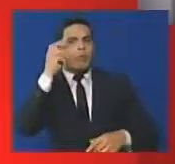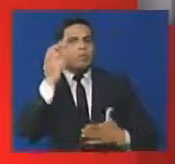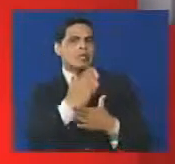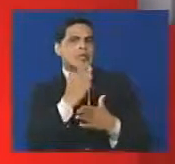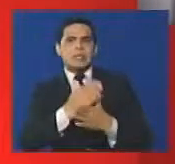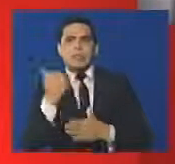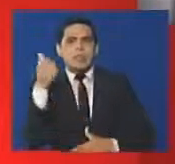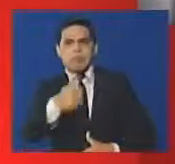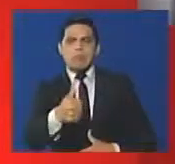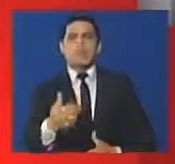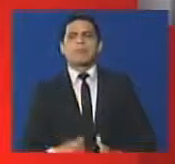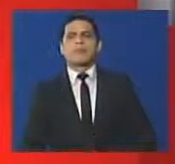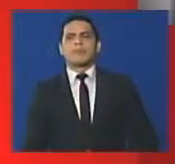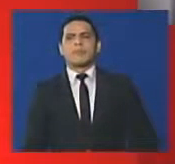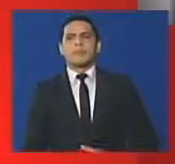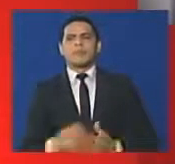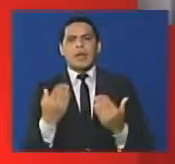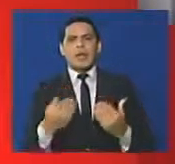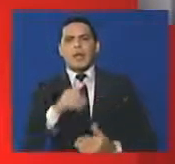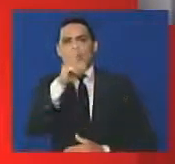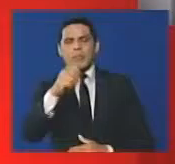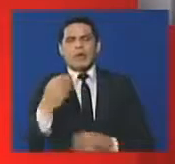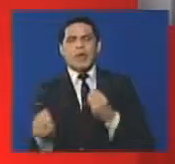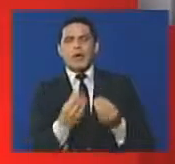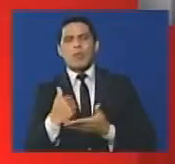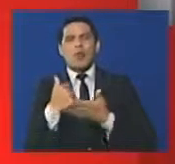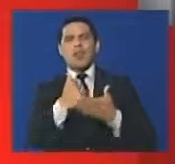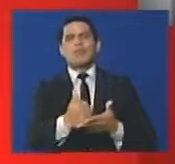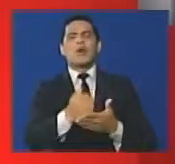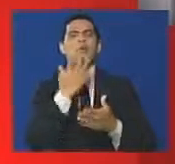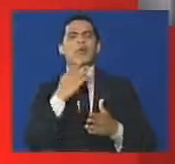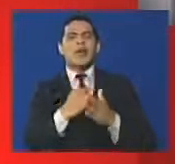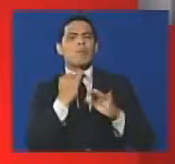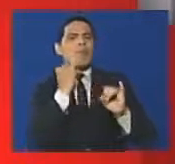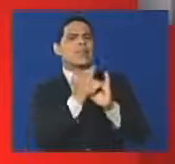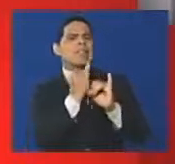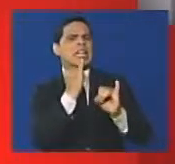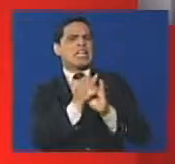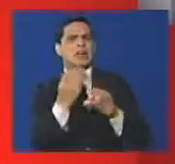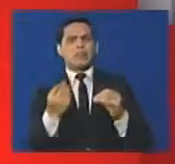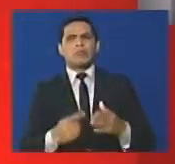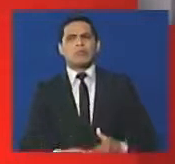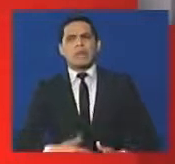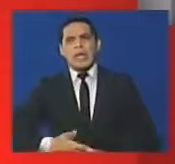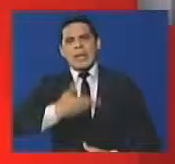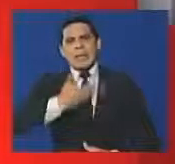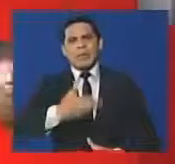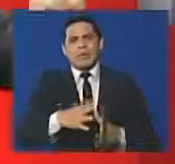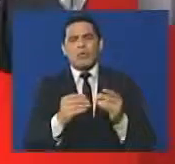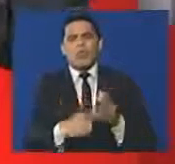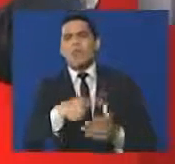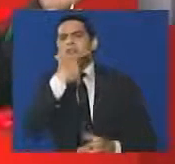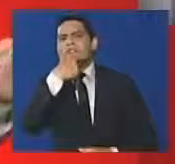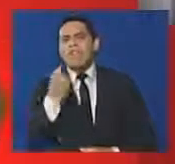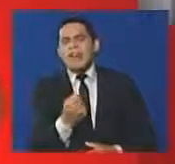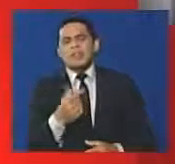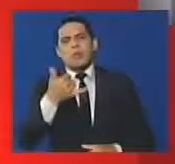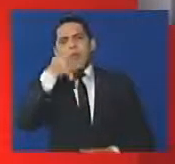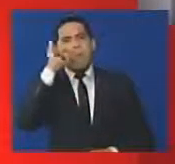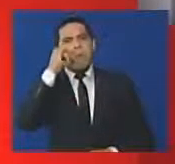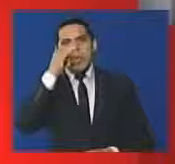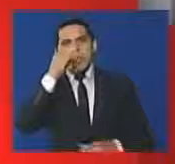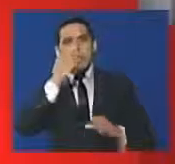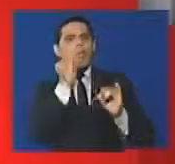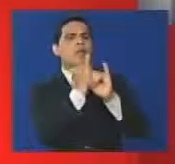Indudablemente, tiene que ser parte importante. ¿Cómo han ayudado las redes sociales ahora que es tan importante y tan fácil subir un